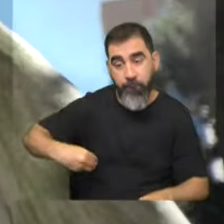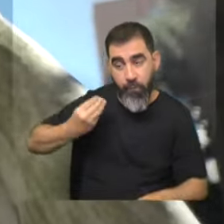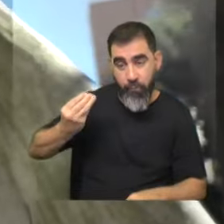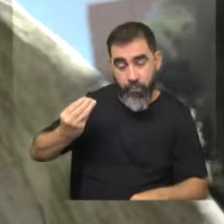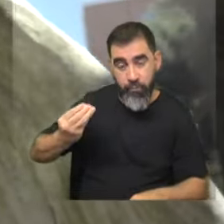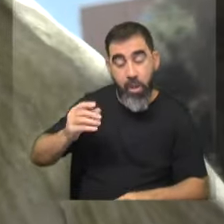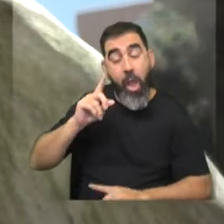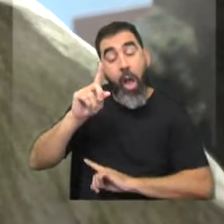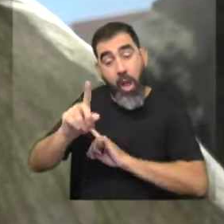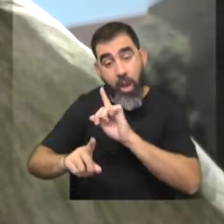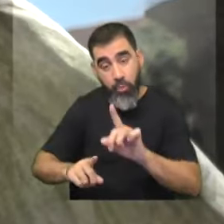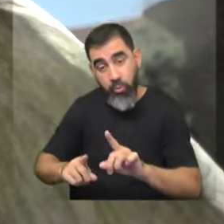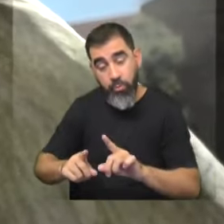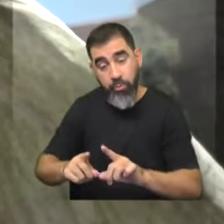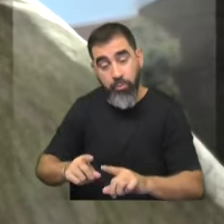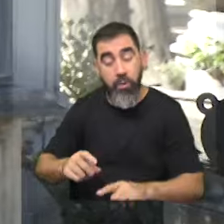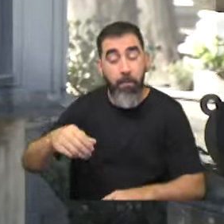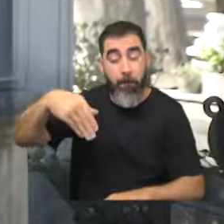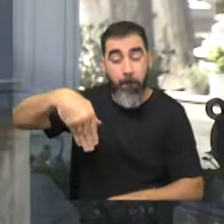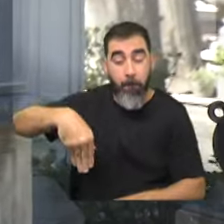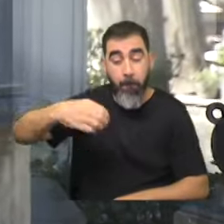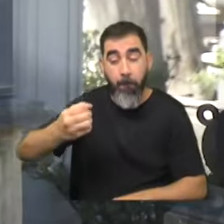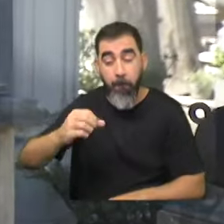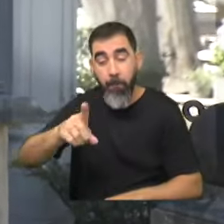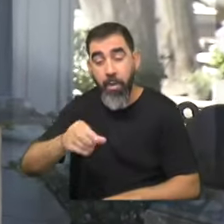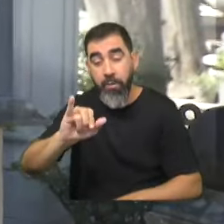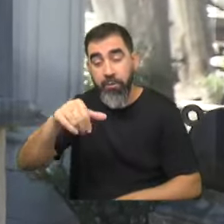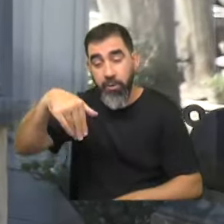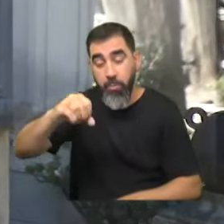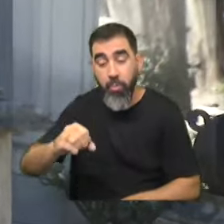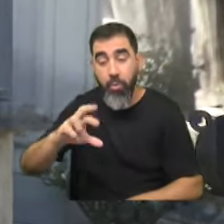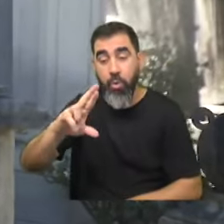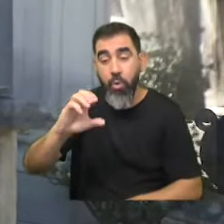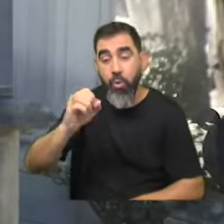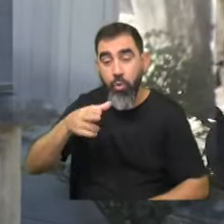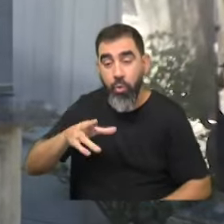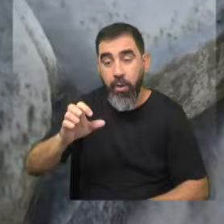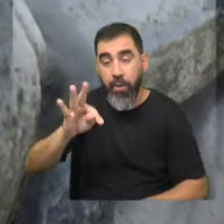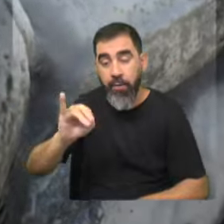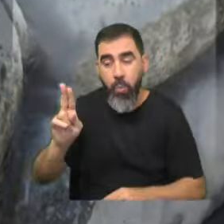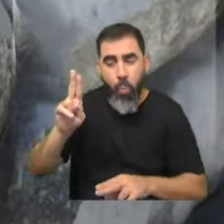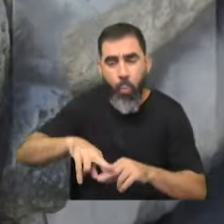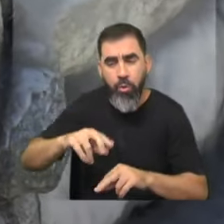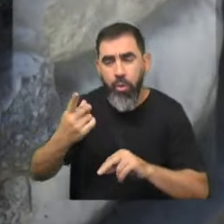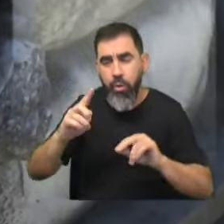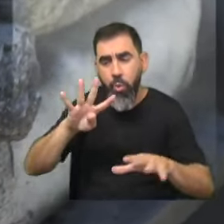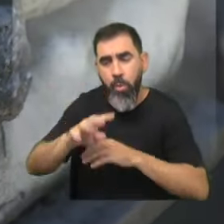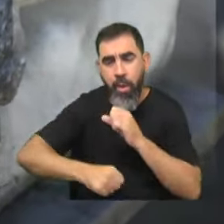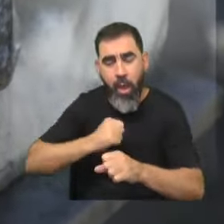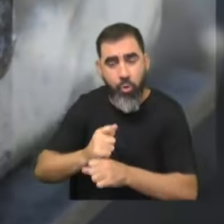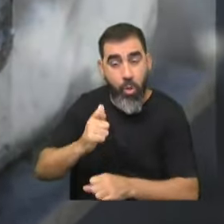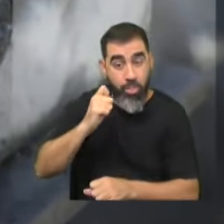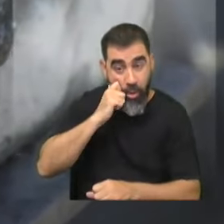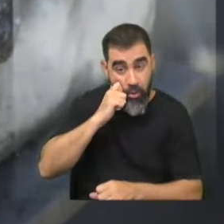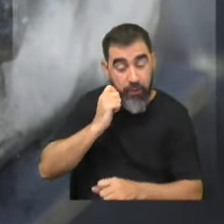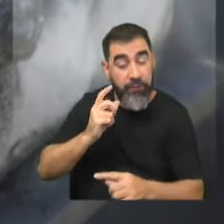Tenemos algunos ejemplos como los de Máximo Rocchetti, que es un joven que murió a los 19 años durante